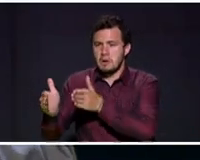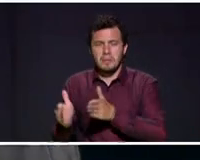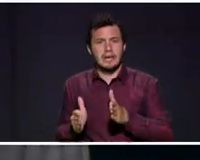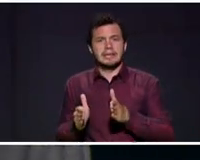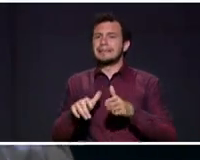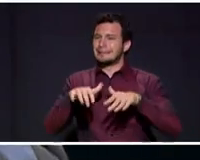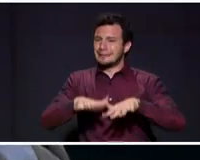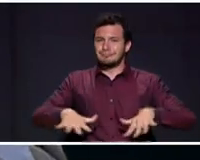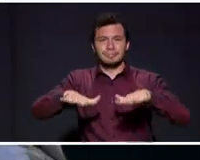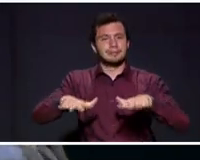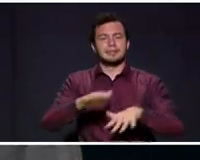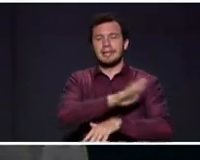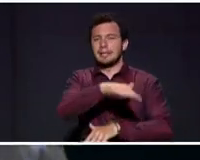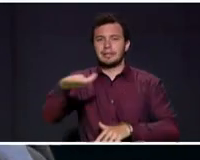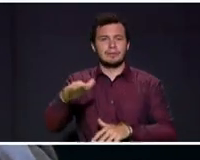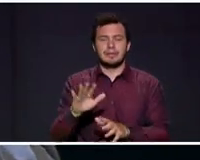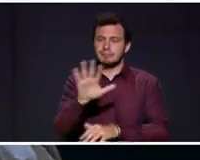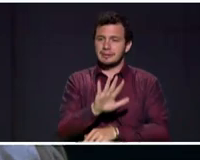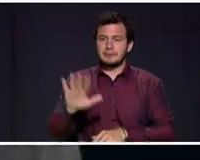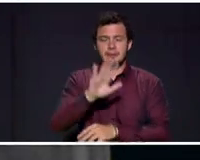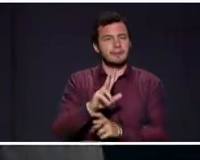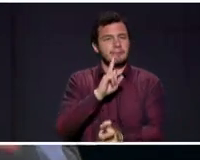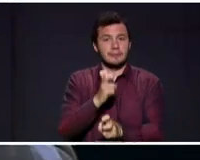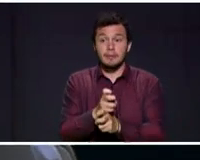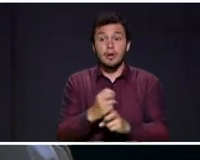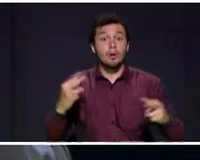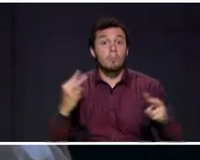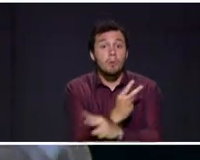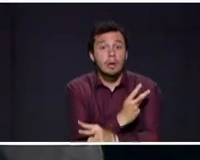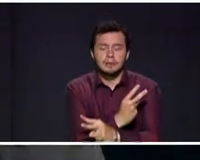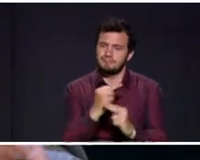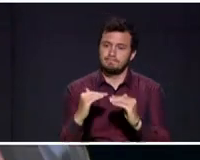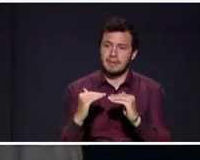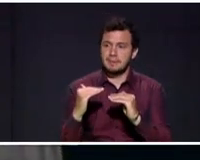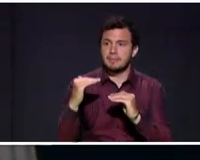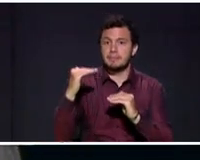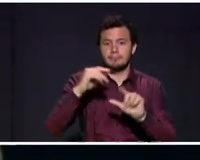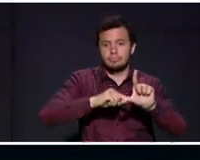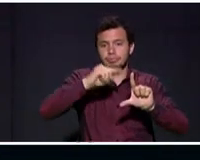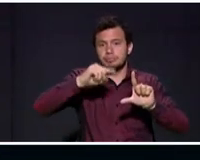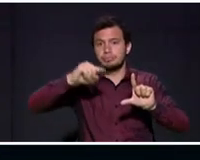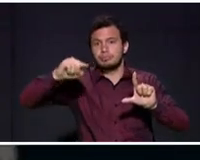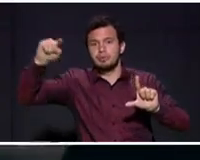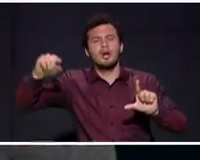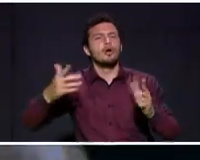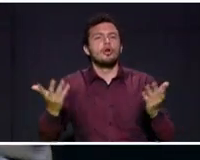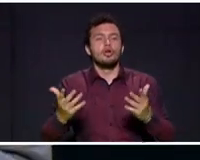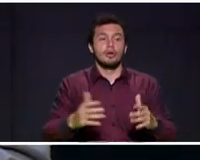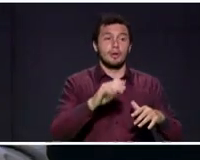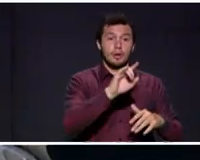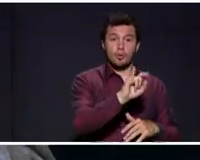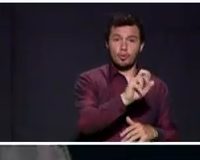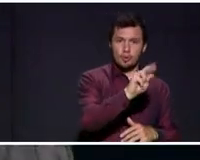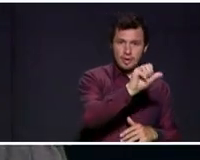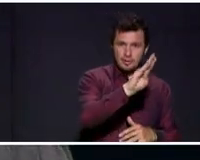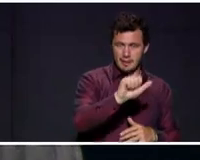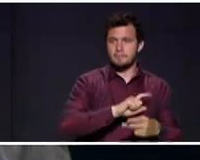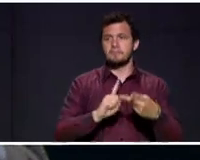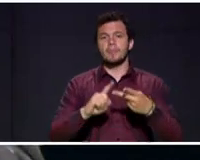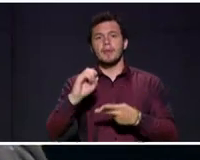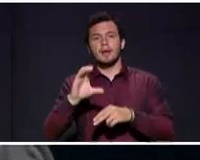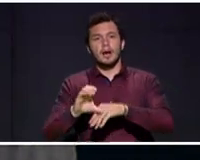los indicadores de violencia vienen subiendo cuatro subregiones el bajo cauca grava magdalena medio y el valle del aburrá nos